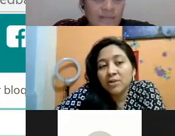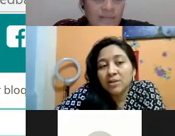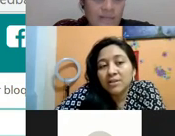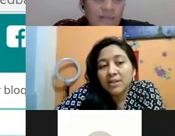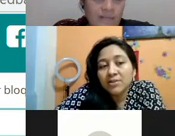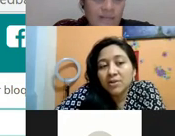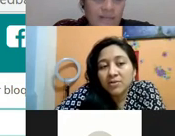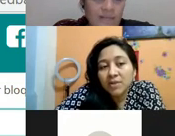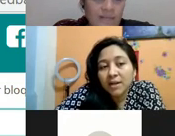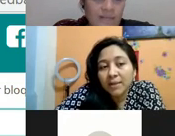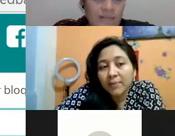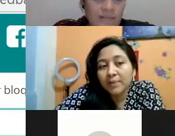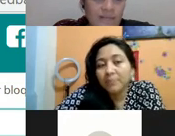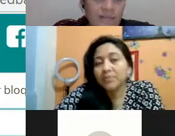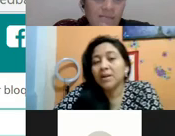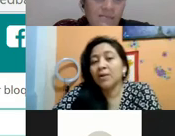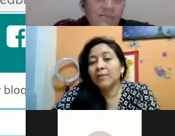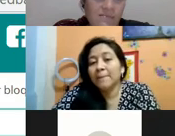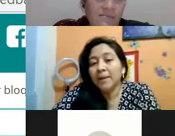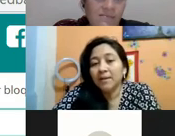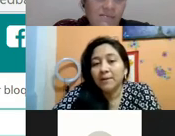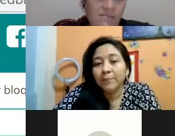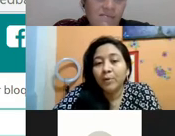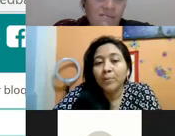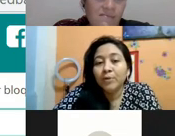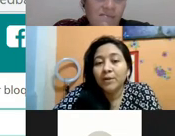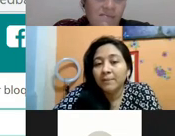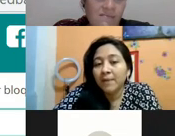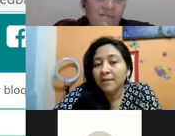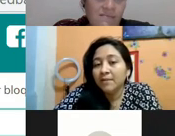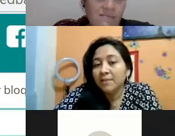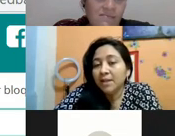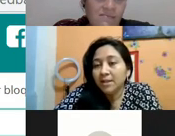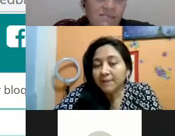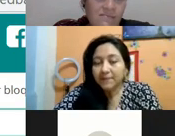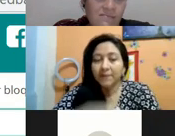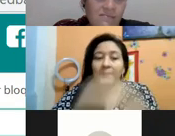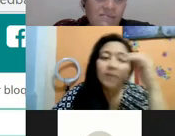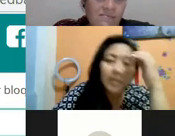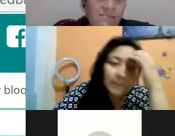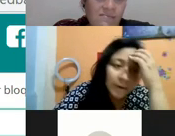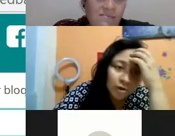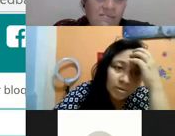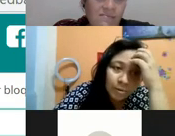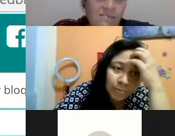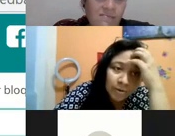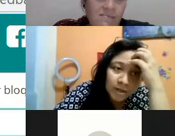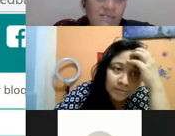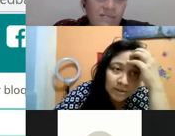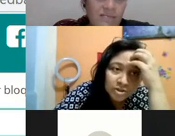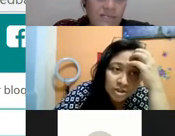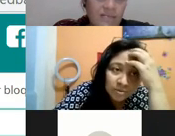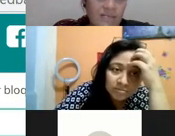de que yo ahorita seleccione, yo sé que la respuesta que puse que era correcta es página. Puedo poner enviar y terminar y ya está. Pero yo también puedo